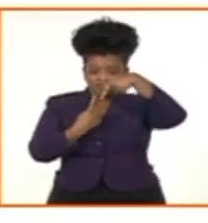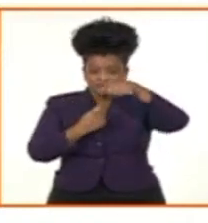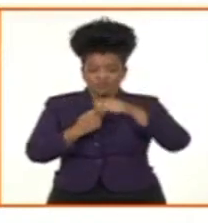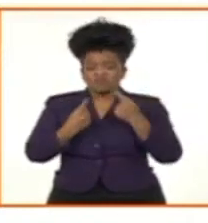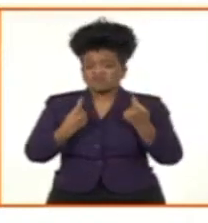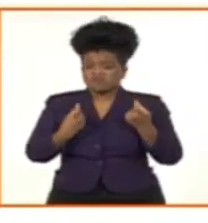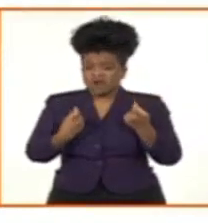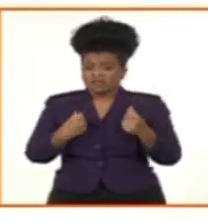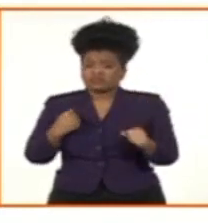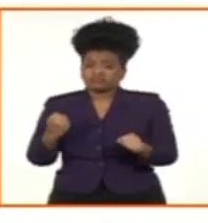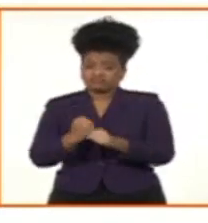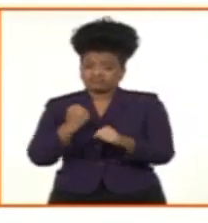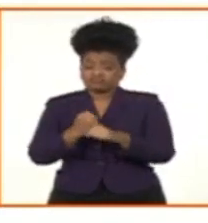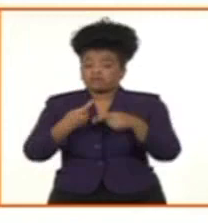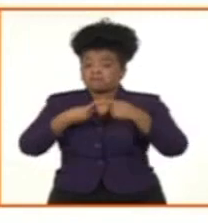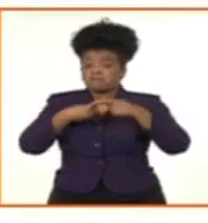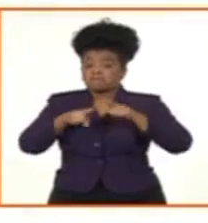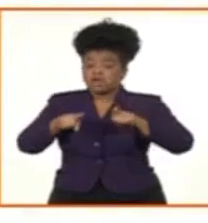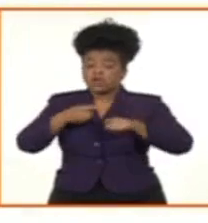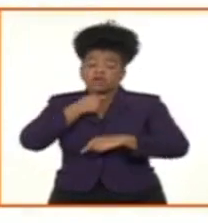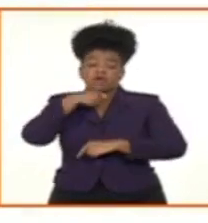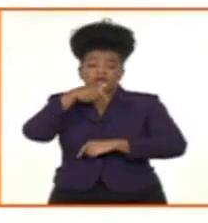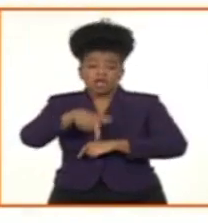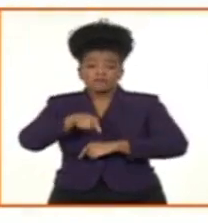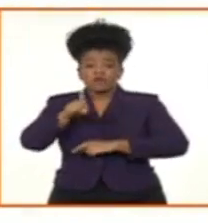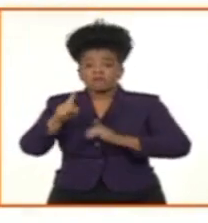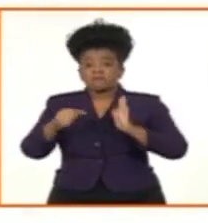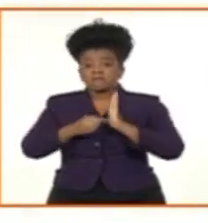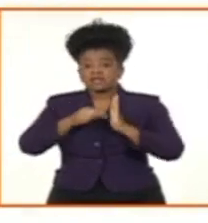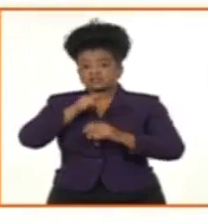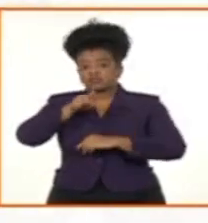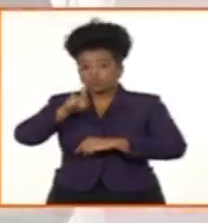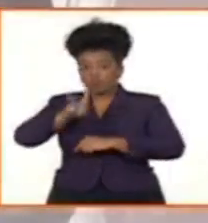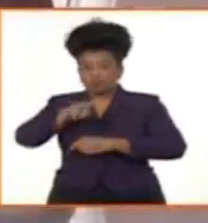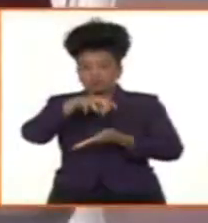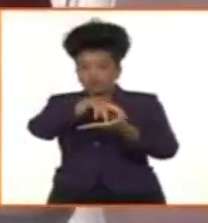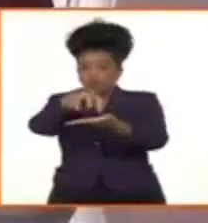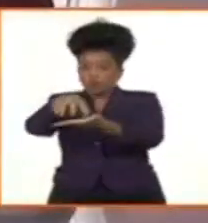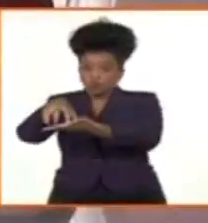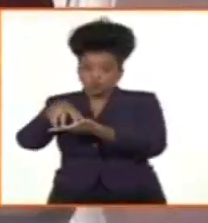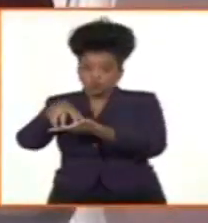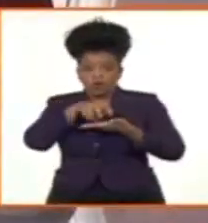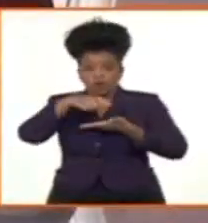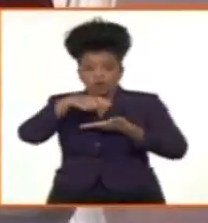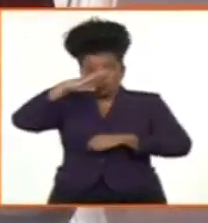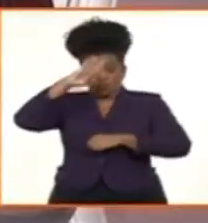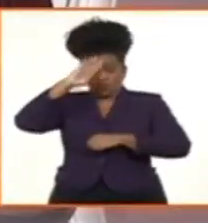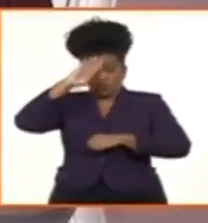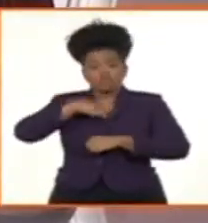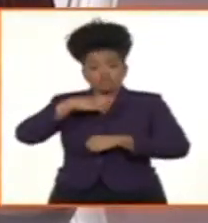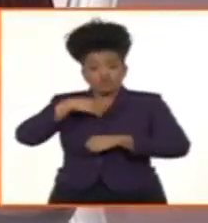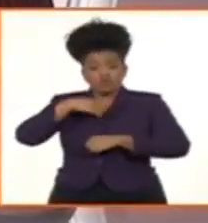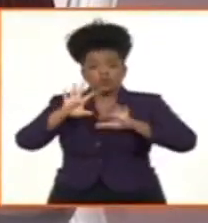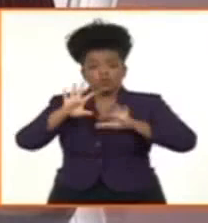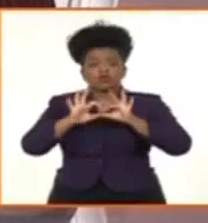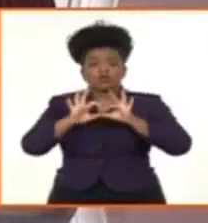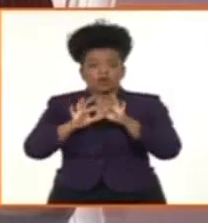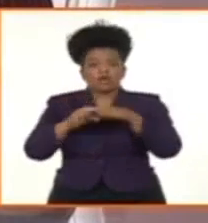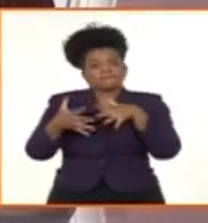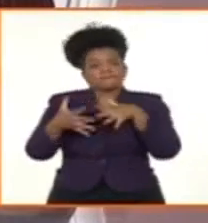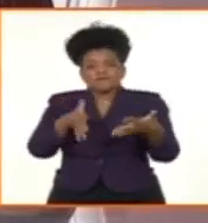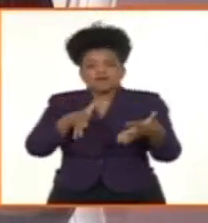por ejemplo, que en 1.112 consejos populares de los 1.401 que existen en el país, hoy tenemos al menos una forma